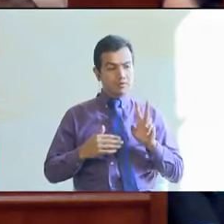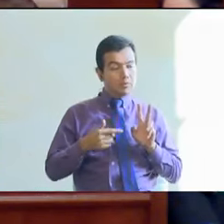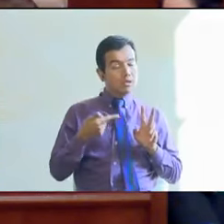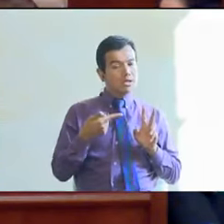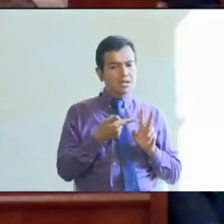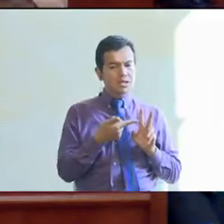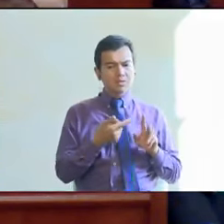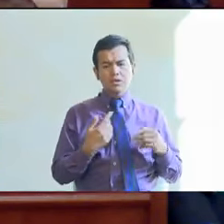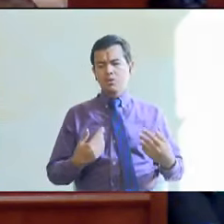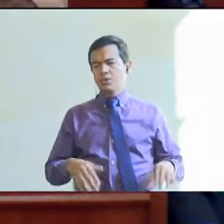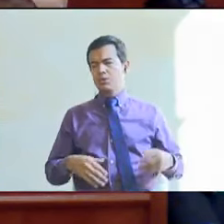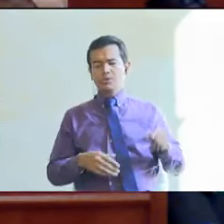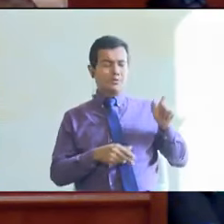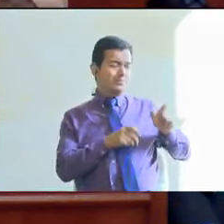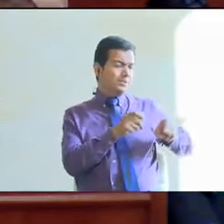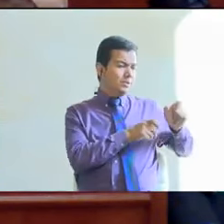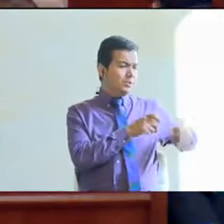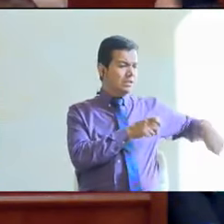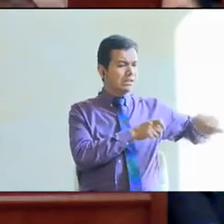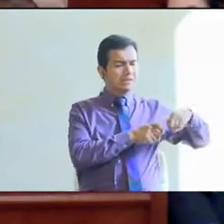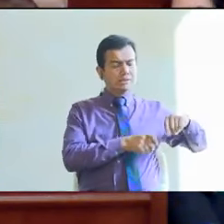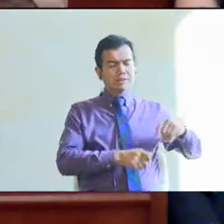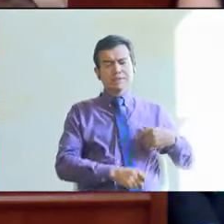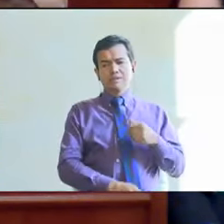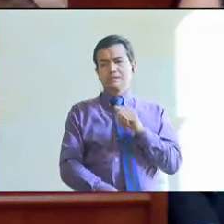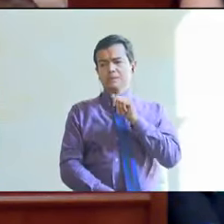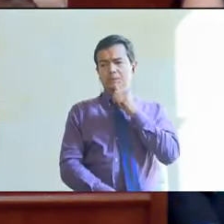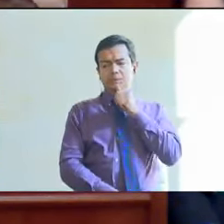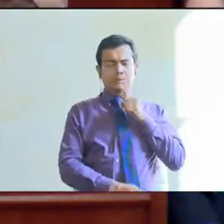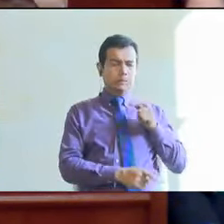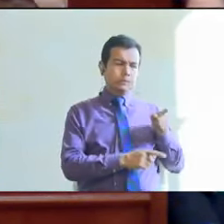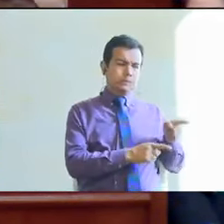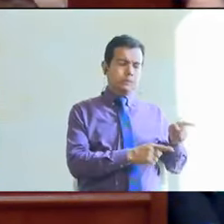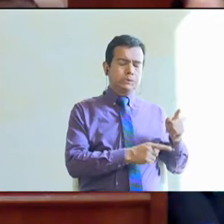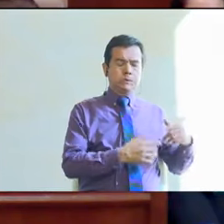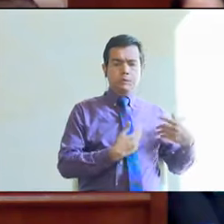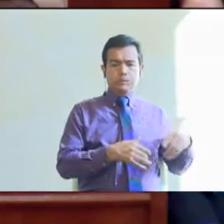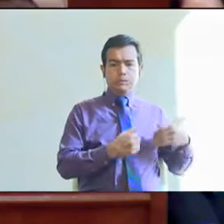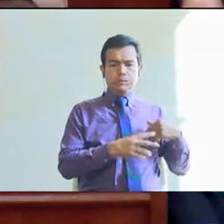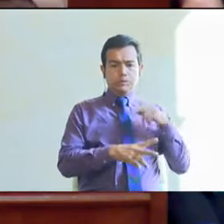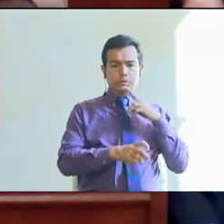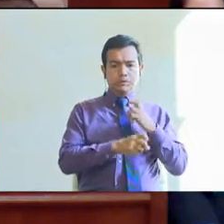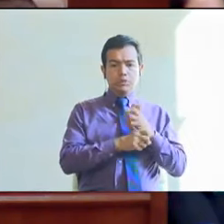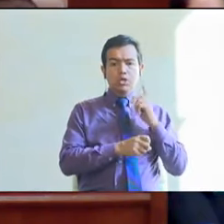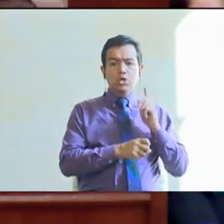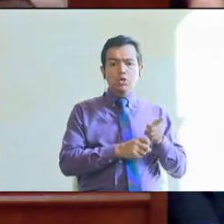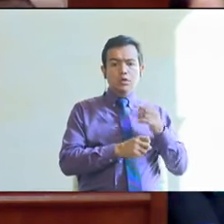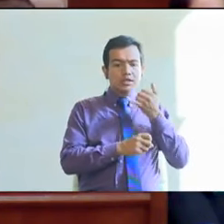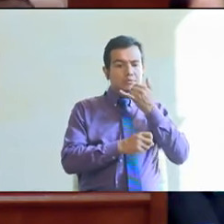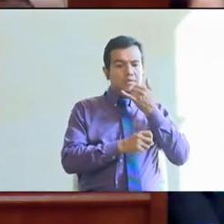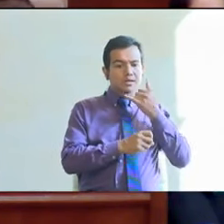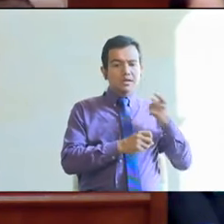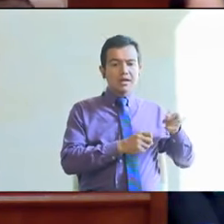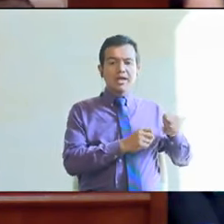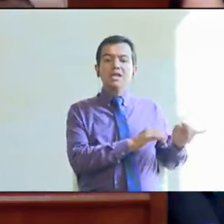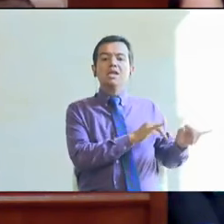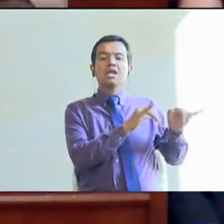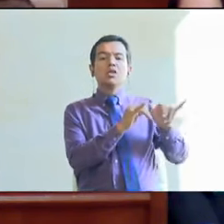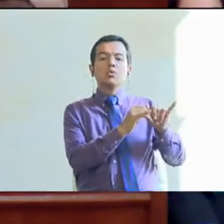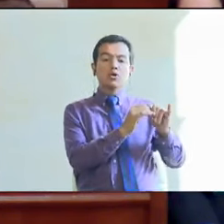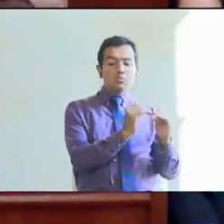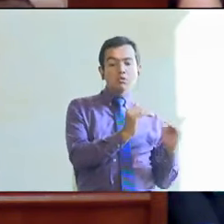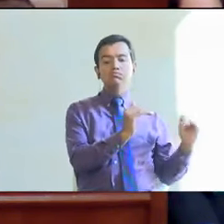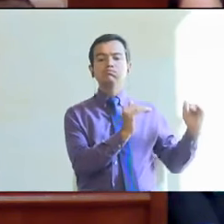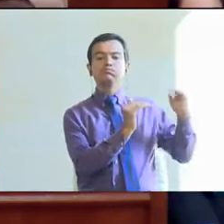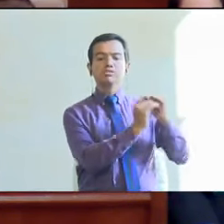atravesando una situación extremadamente difícil producto de la consolidación de una dictadura